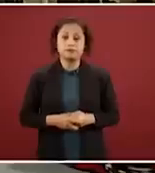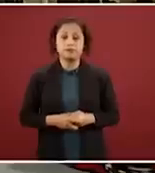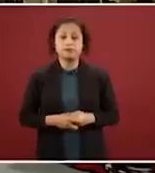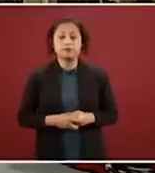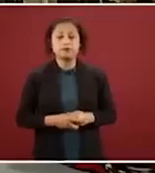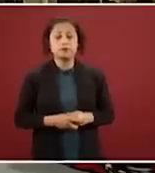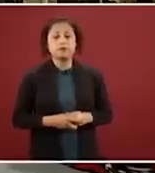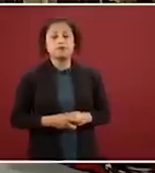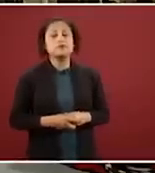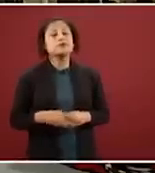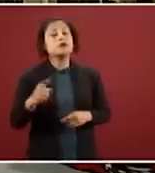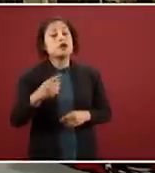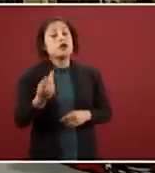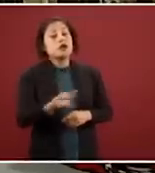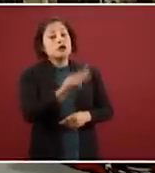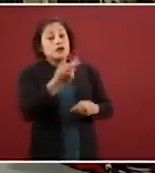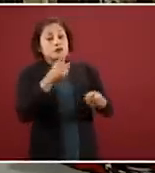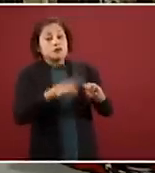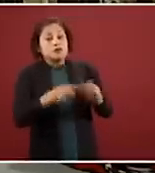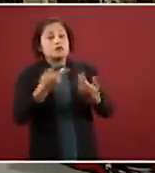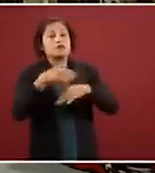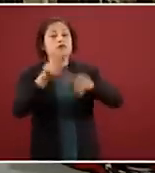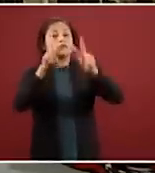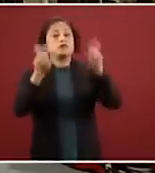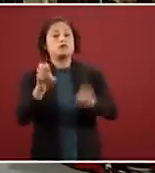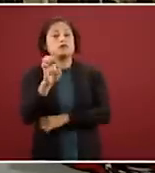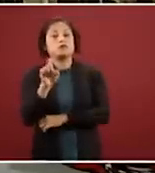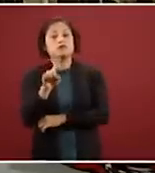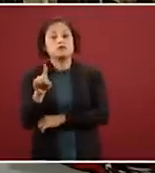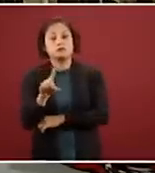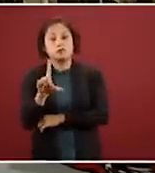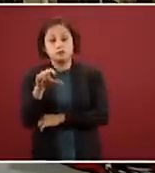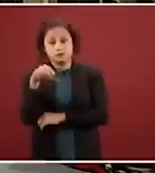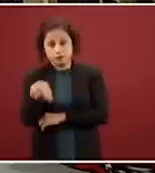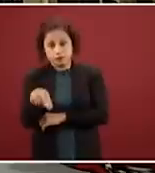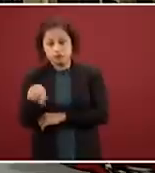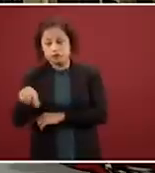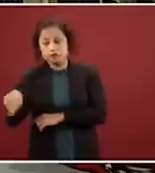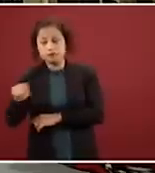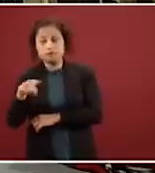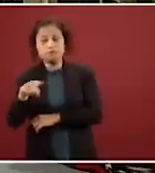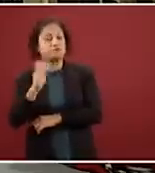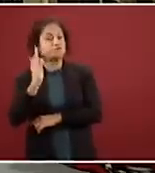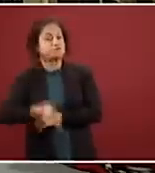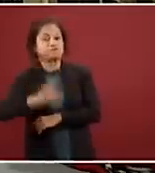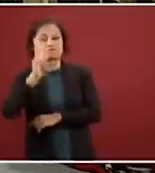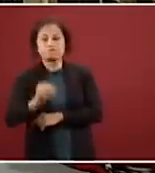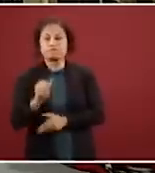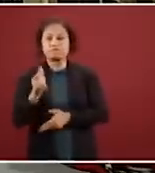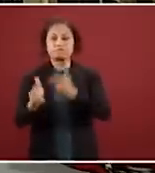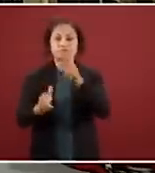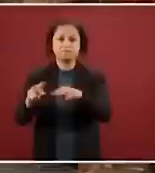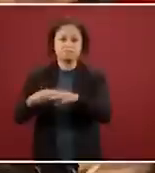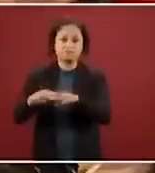Presidente, la segunda pregunta es sobre el EZLN. Se pronunciaron en contra del Tren Maya. ¿Qué mensaje les